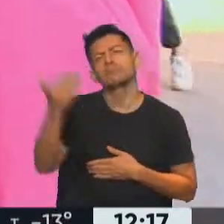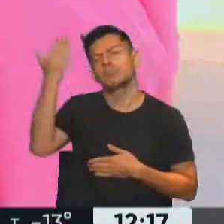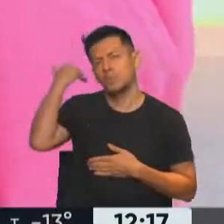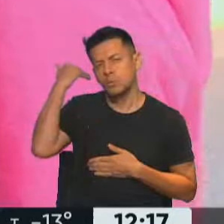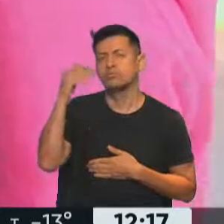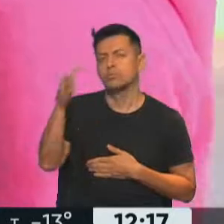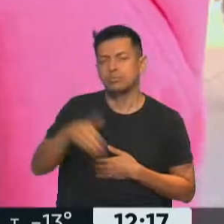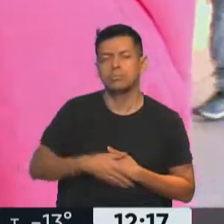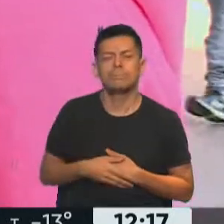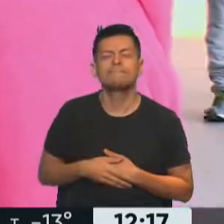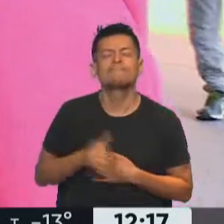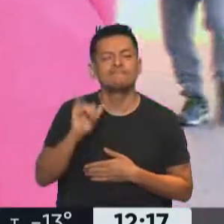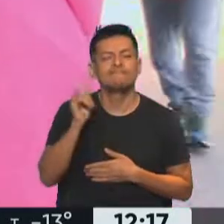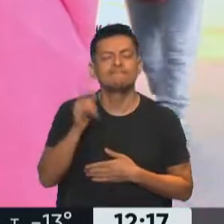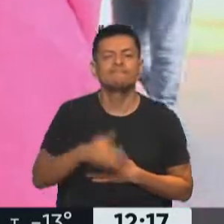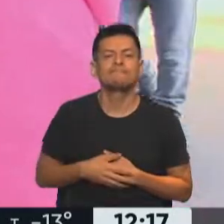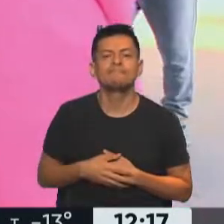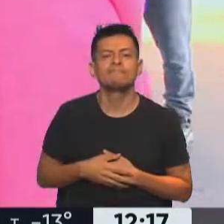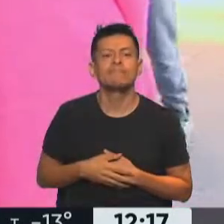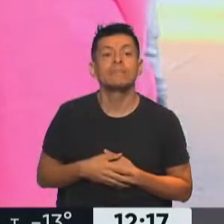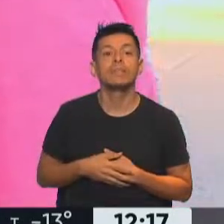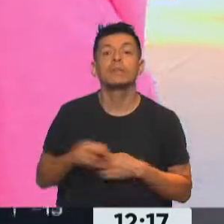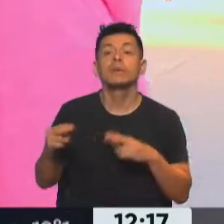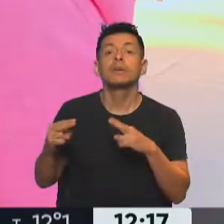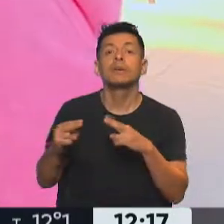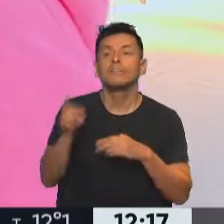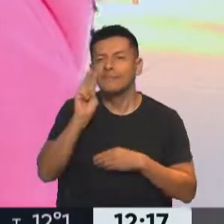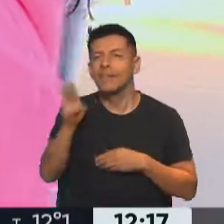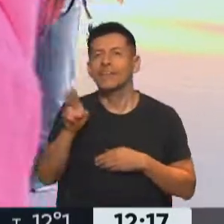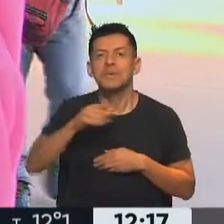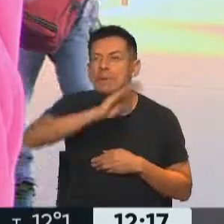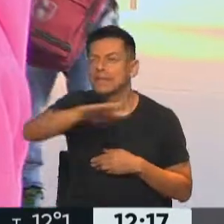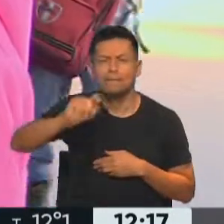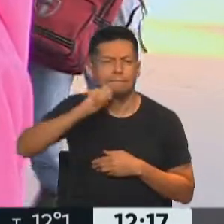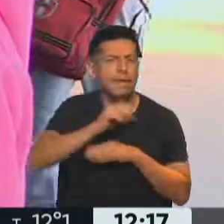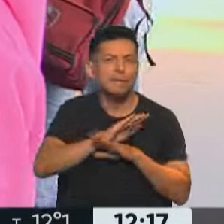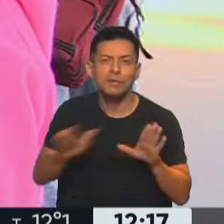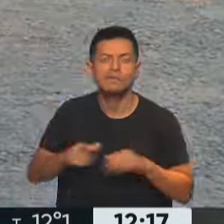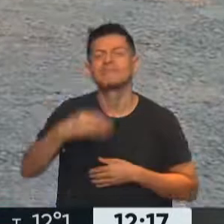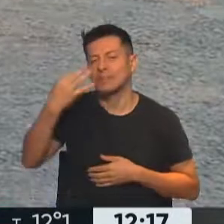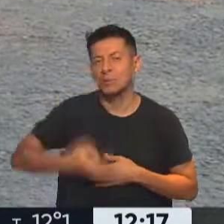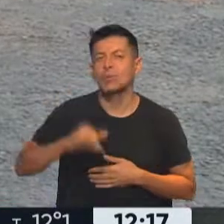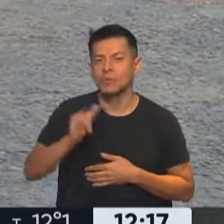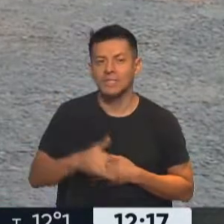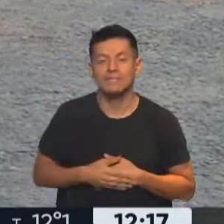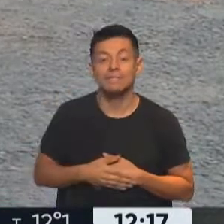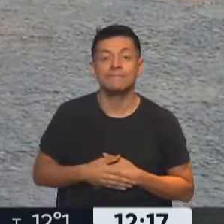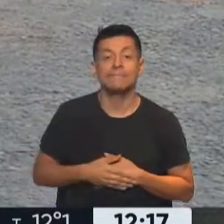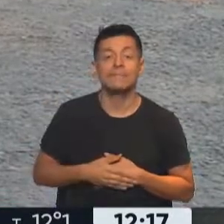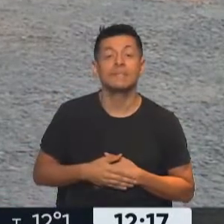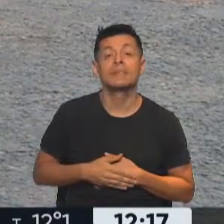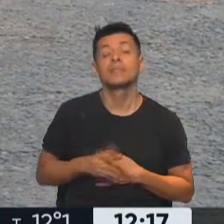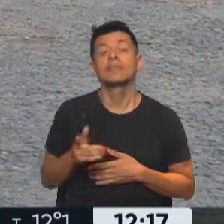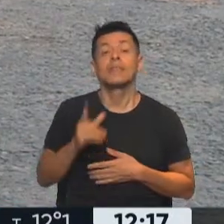tiempo, sí. Te vas a encontrar con un paisaje maravilloso. No, seguramente, sí, sí. Disfrutando el fin de